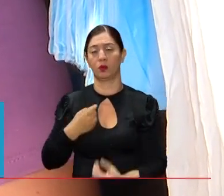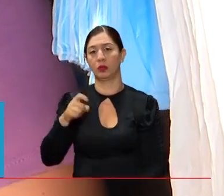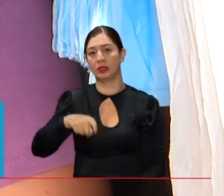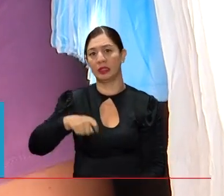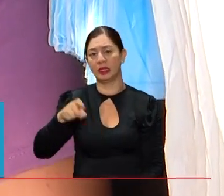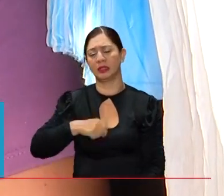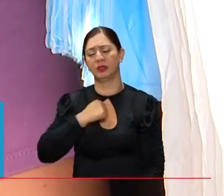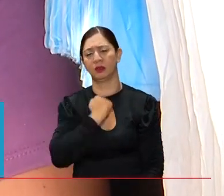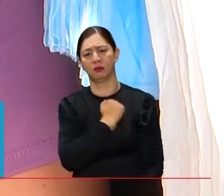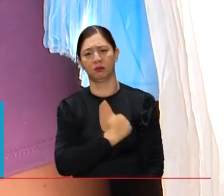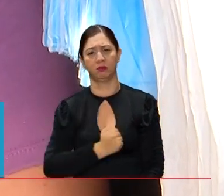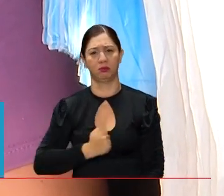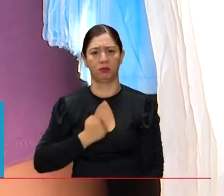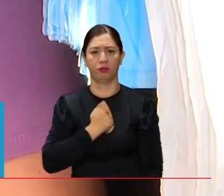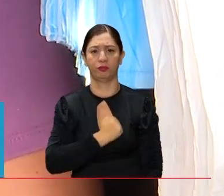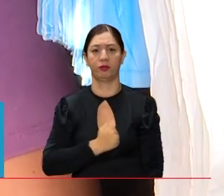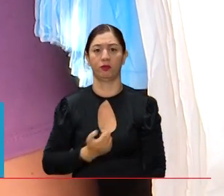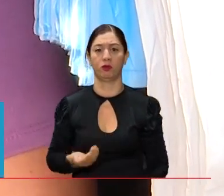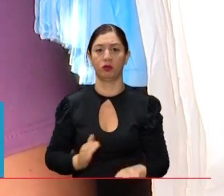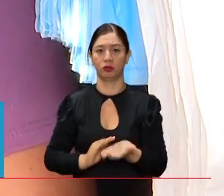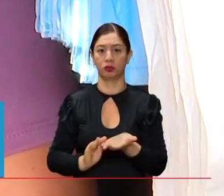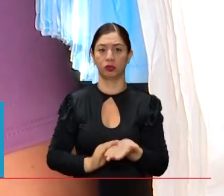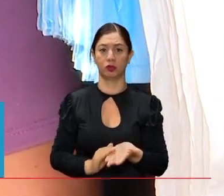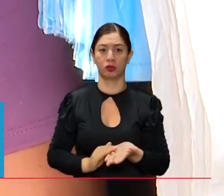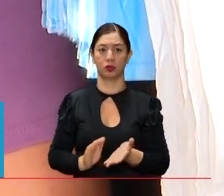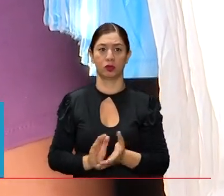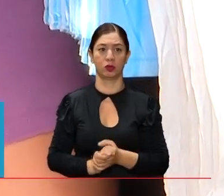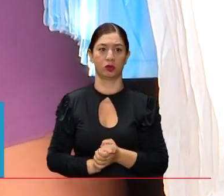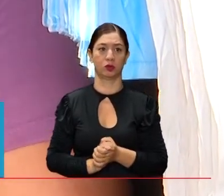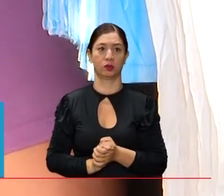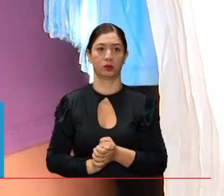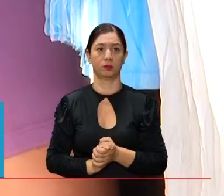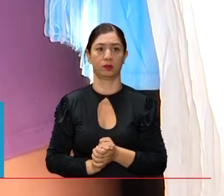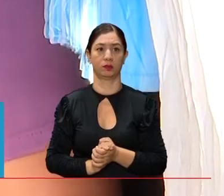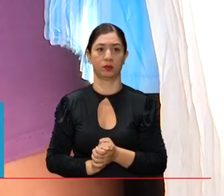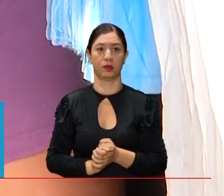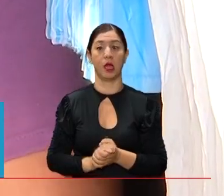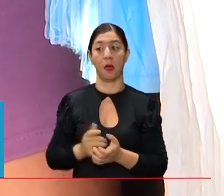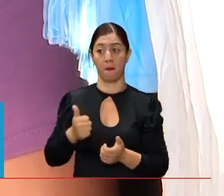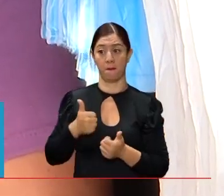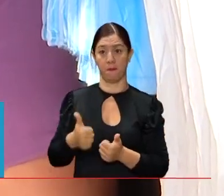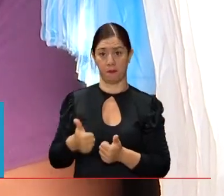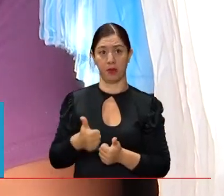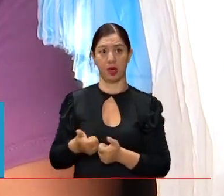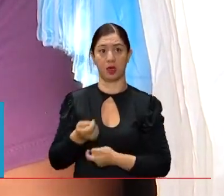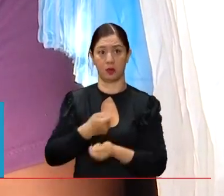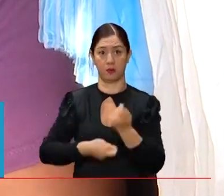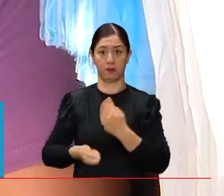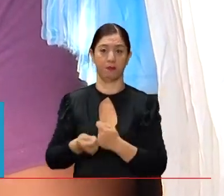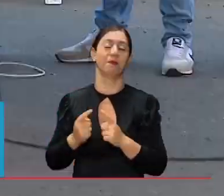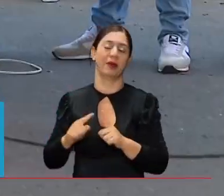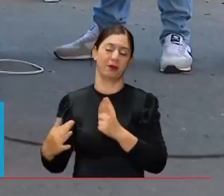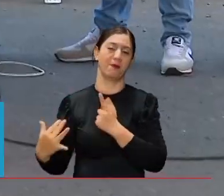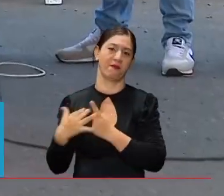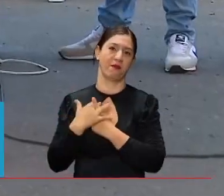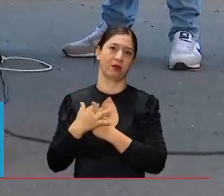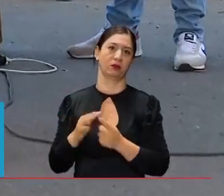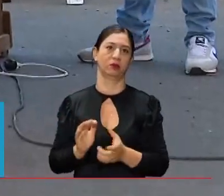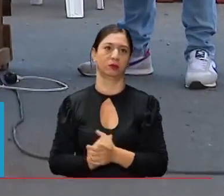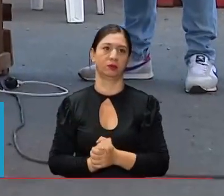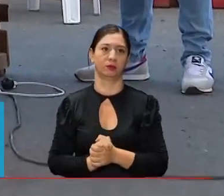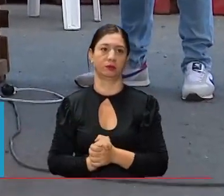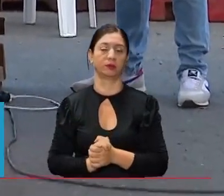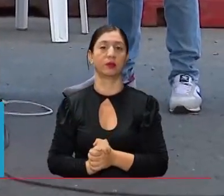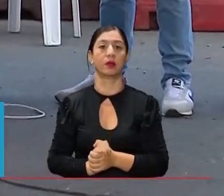necesitamos por favor que nos solucionen, porque pues aparte que me está yendo bien, igual también uno se ve afectado. Los voceros